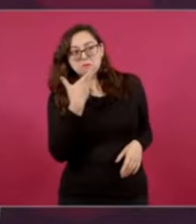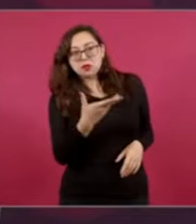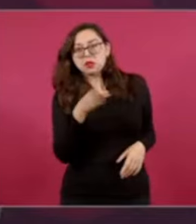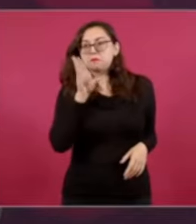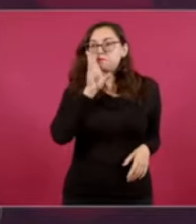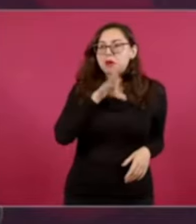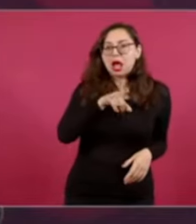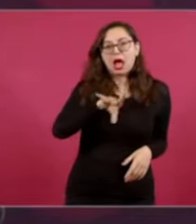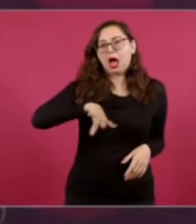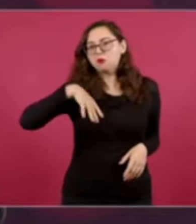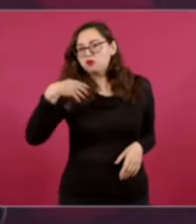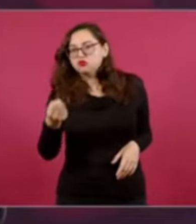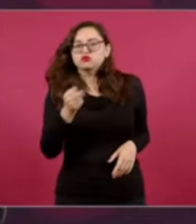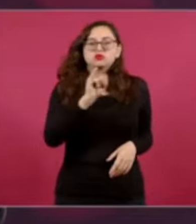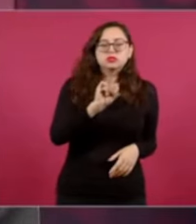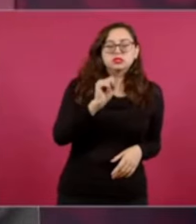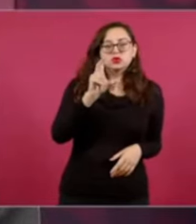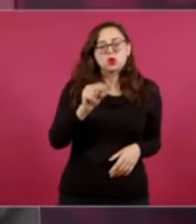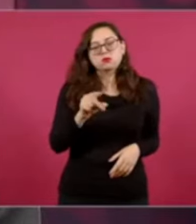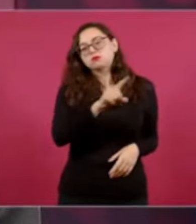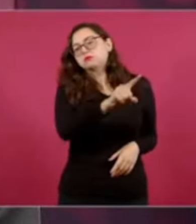abusan.